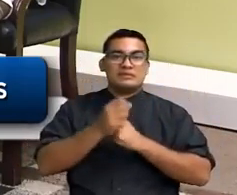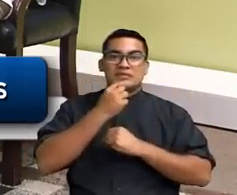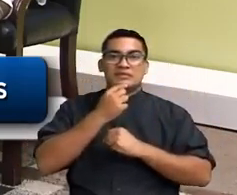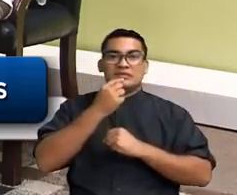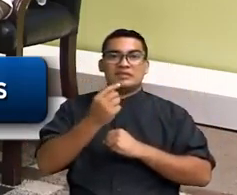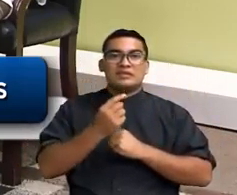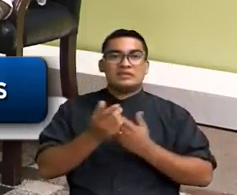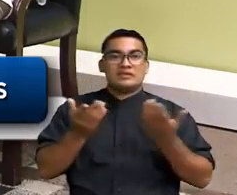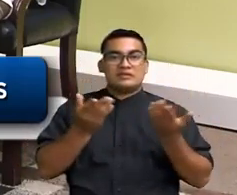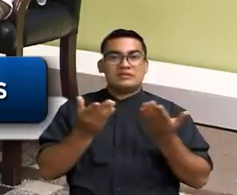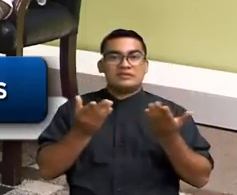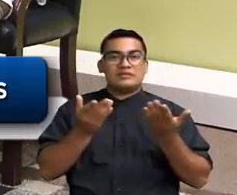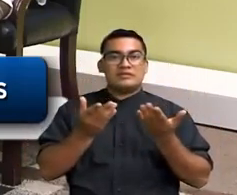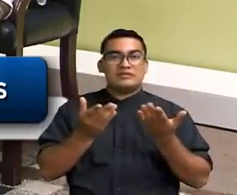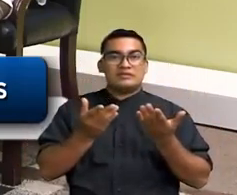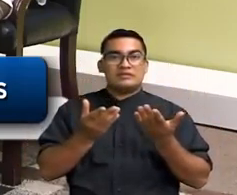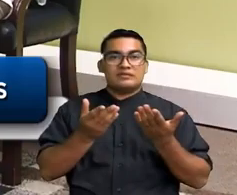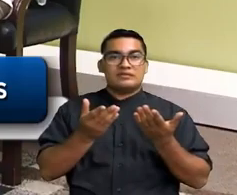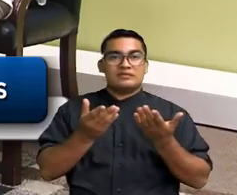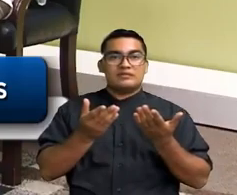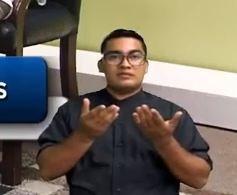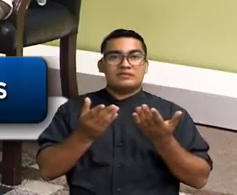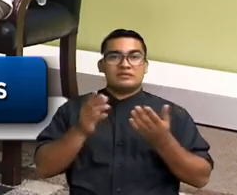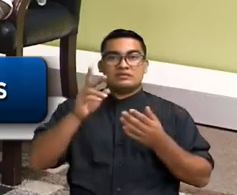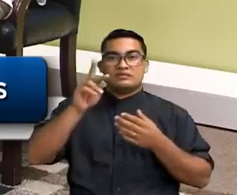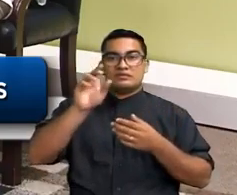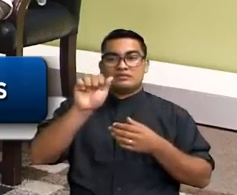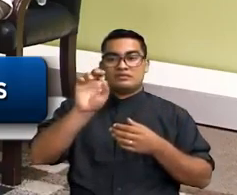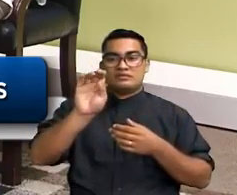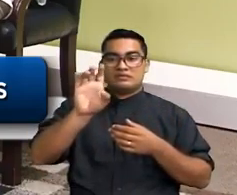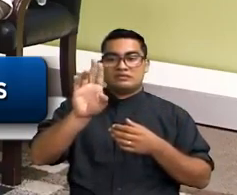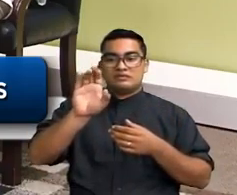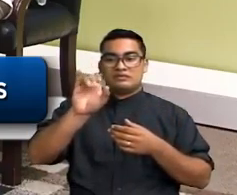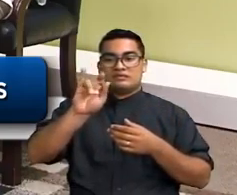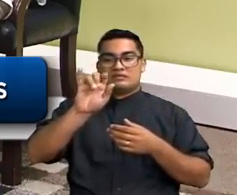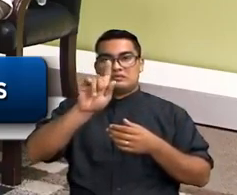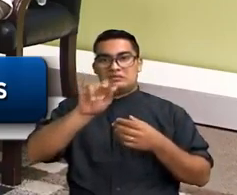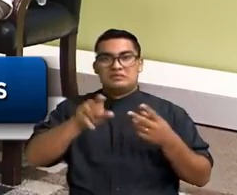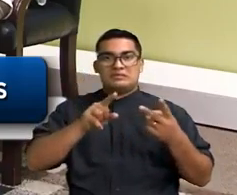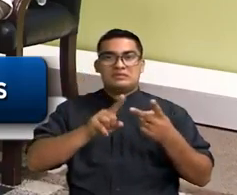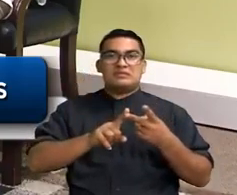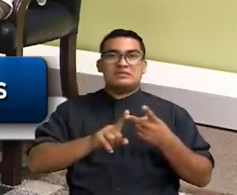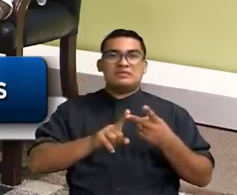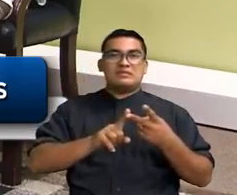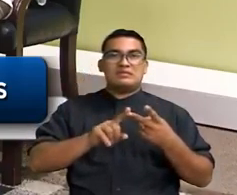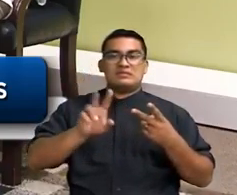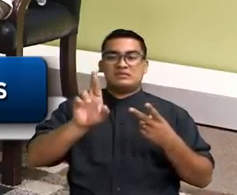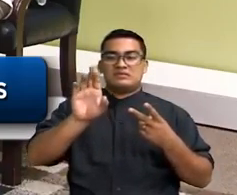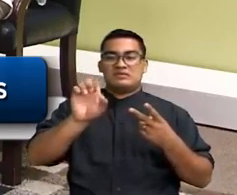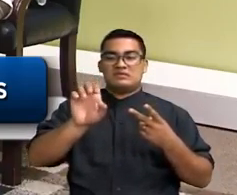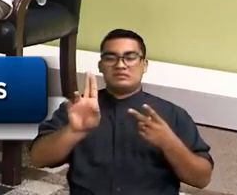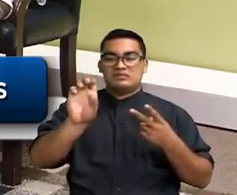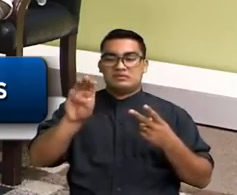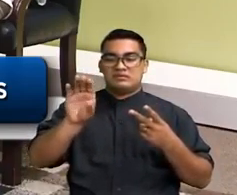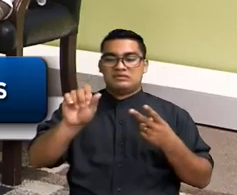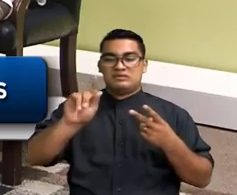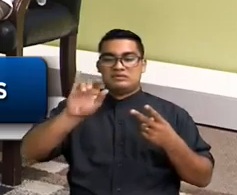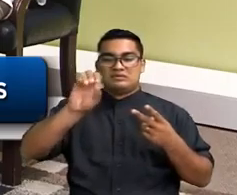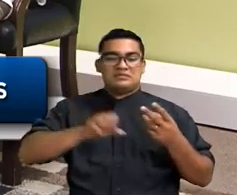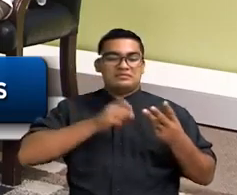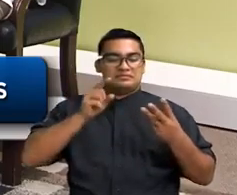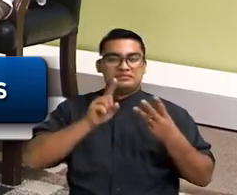hablado de la pancreatitis, hemos hablado de los problemas reumáticos, hemos